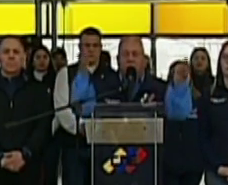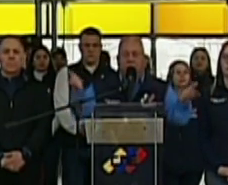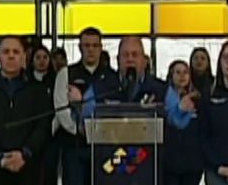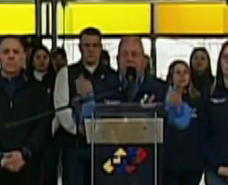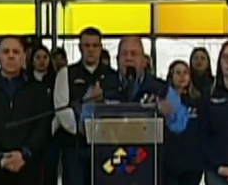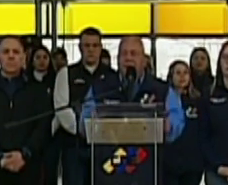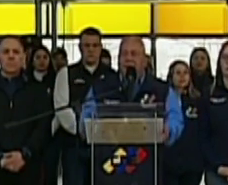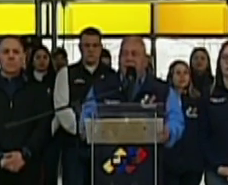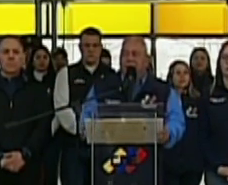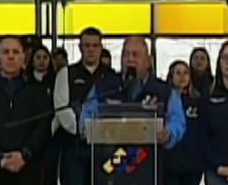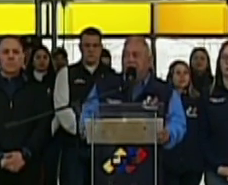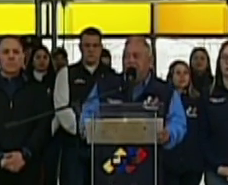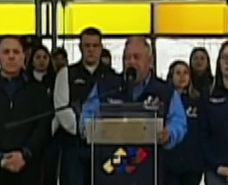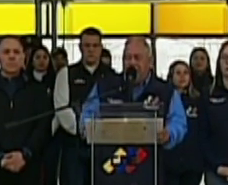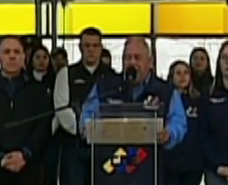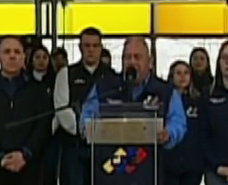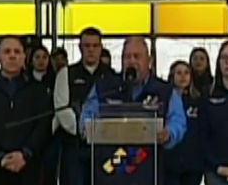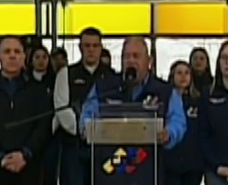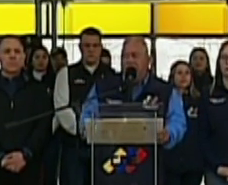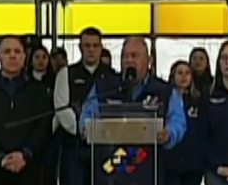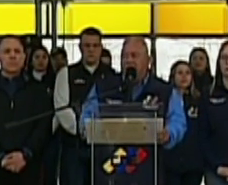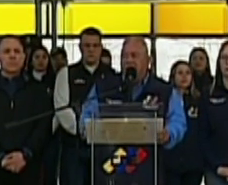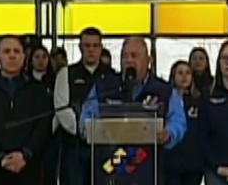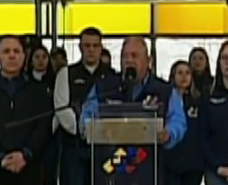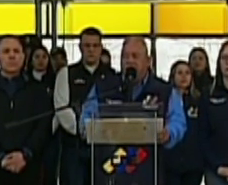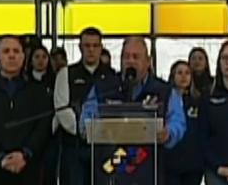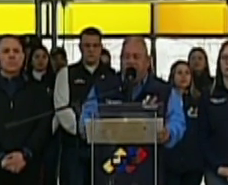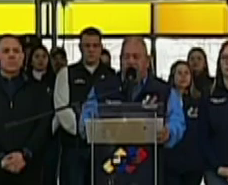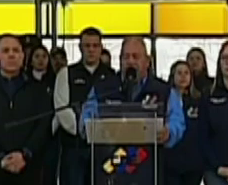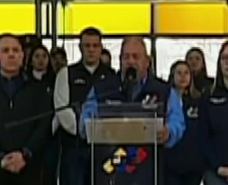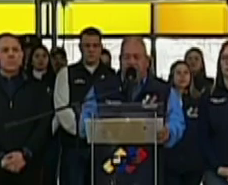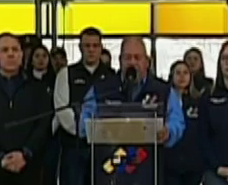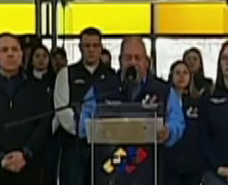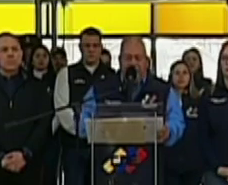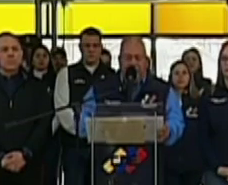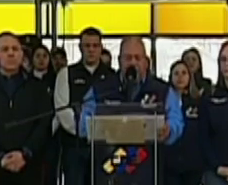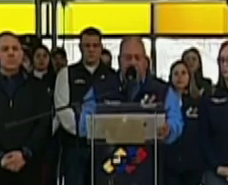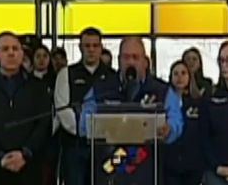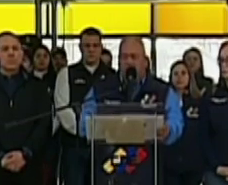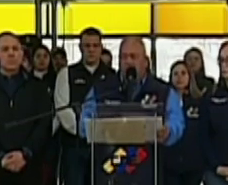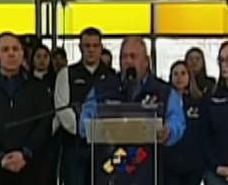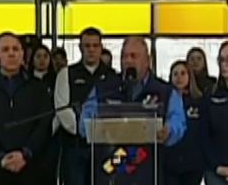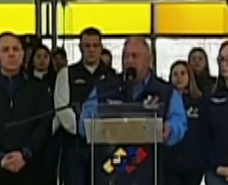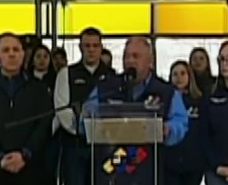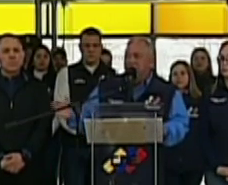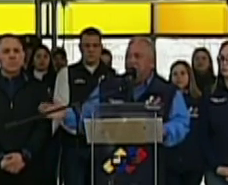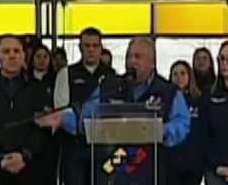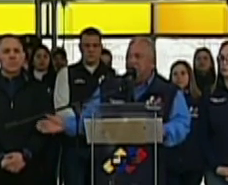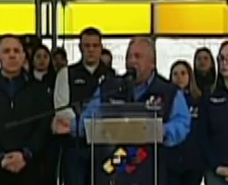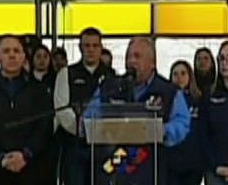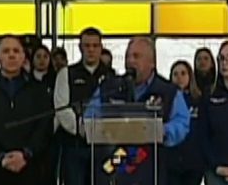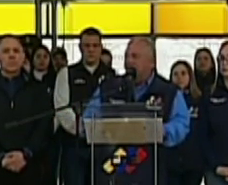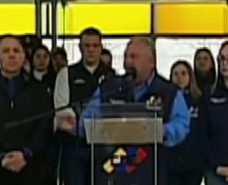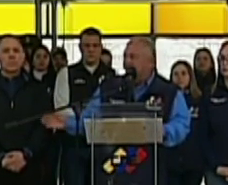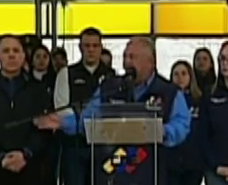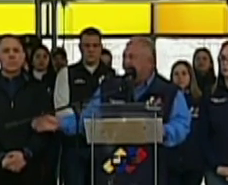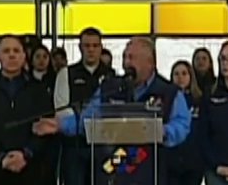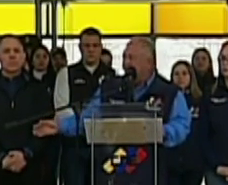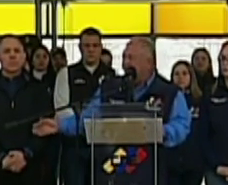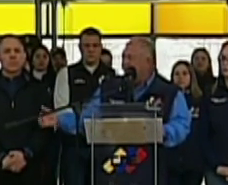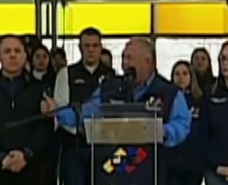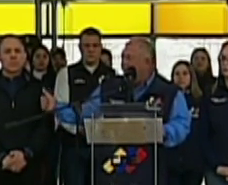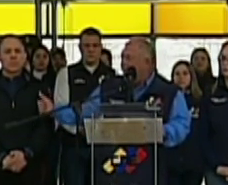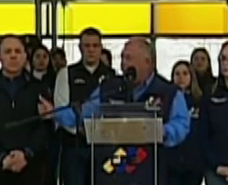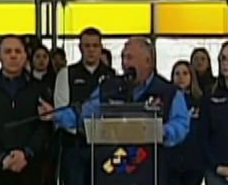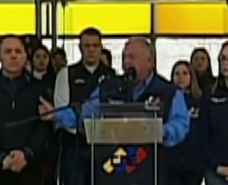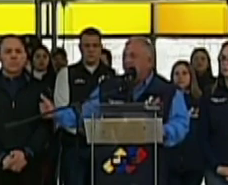sino lo que se va a ejercer ahí en cada una de las mesas electorales. Como dice siempre el